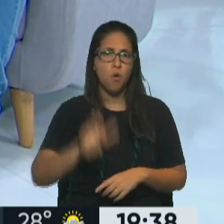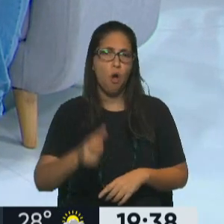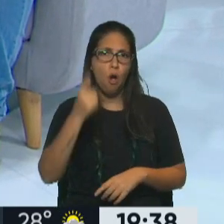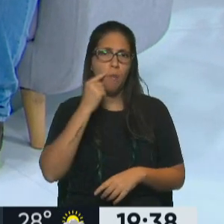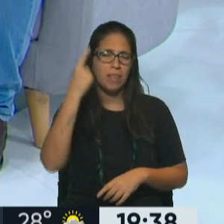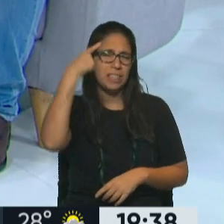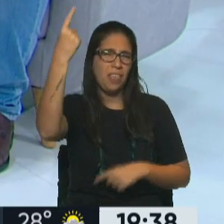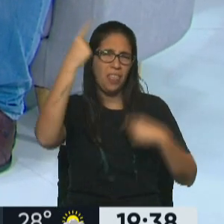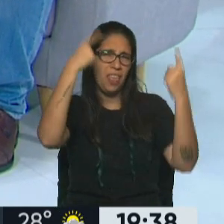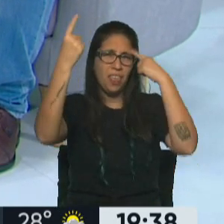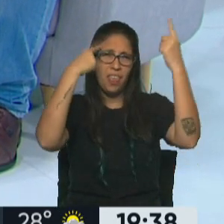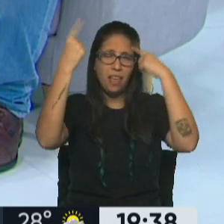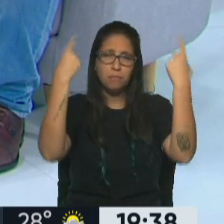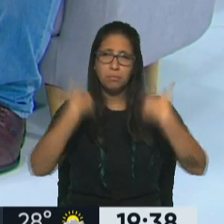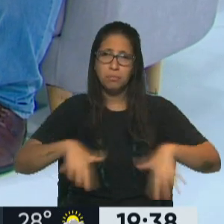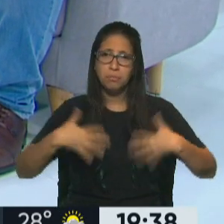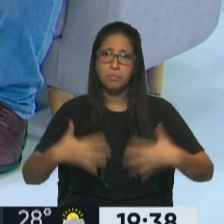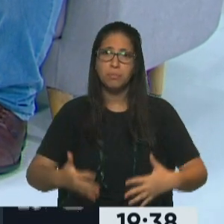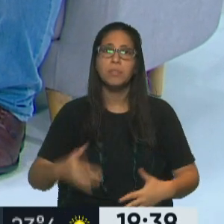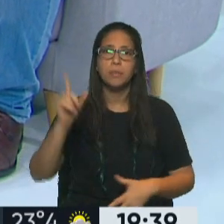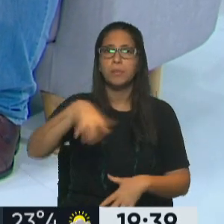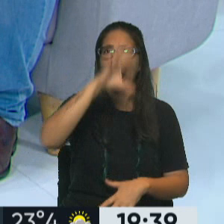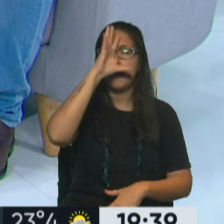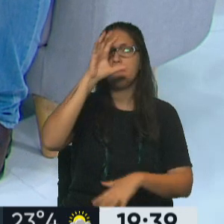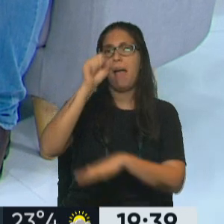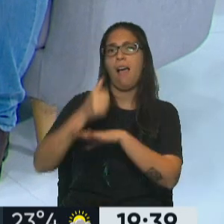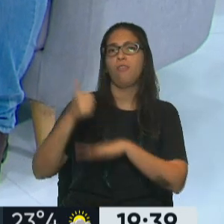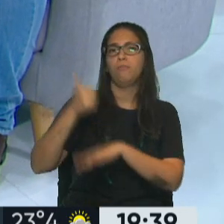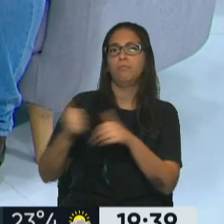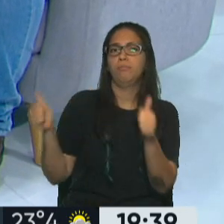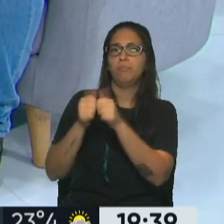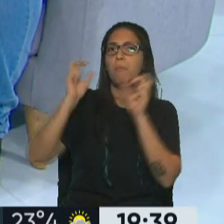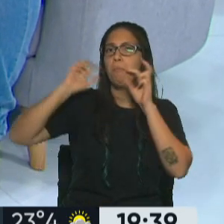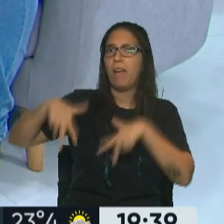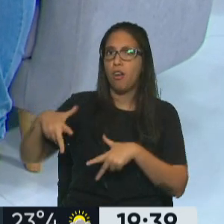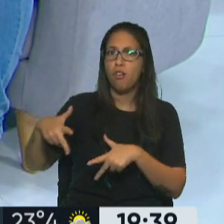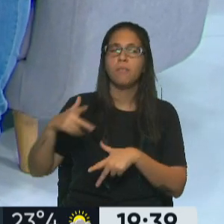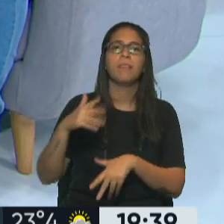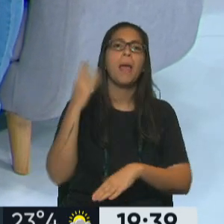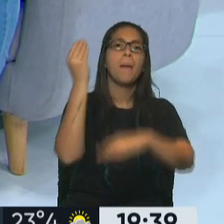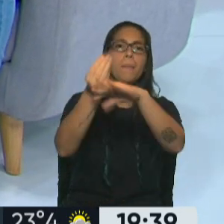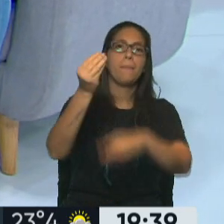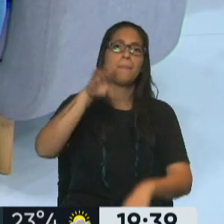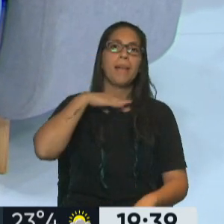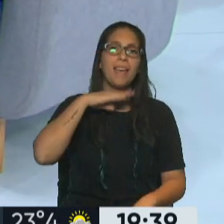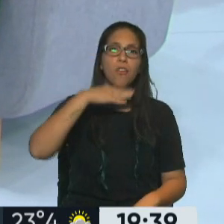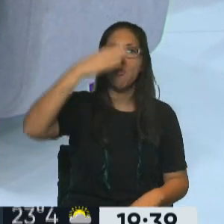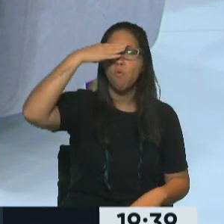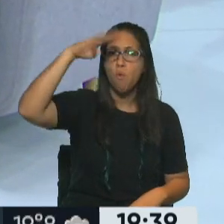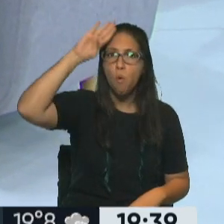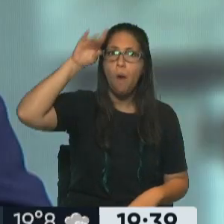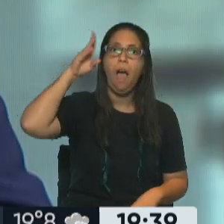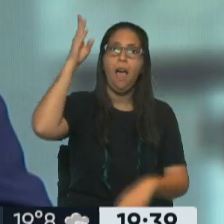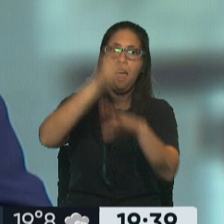tiempo un ideario permanente que termina siendo luego embajador de perón embajador sí embajador en México y en Cuba